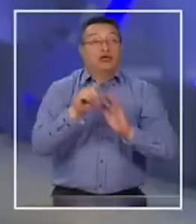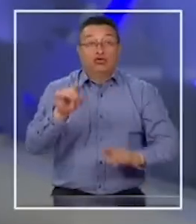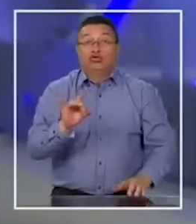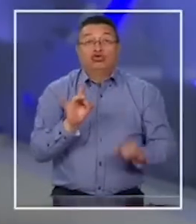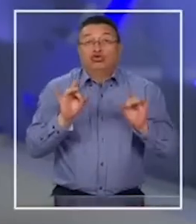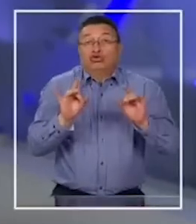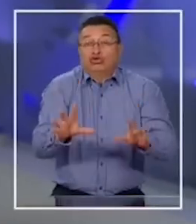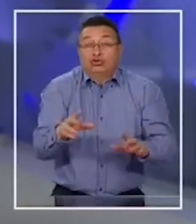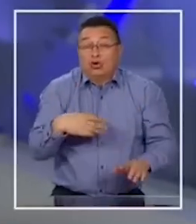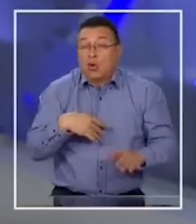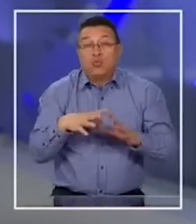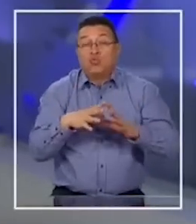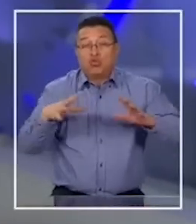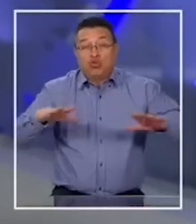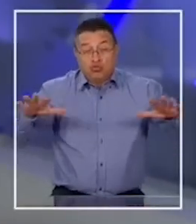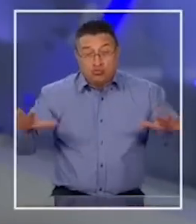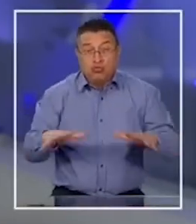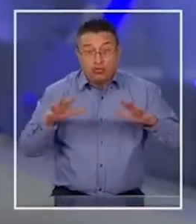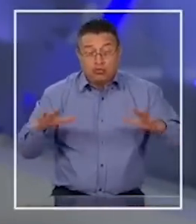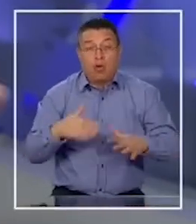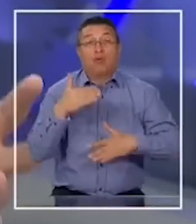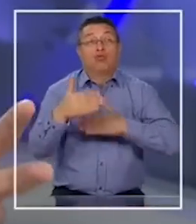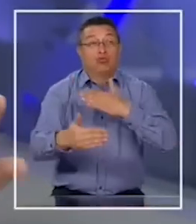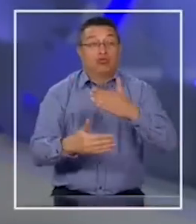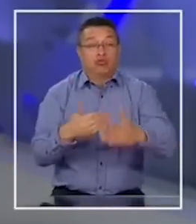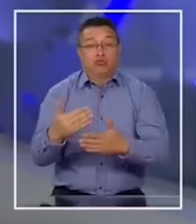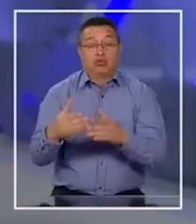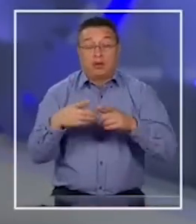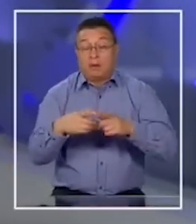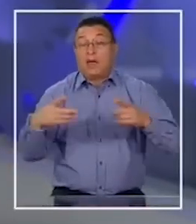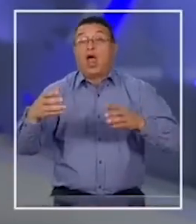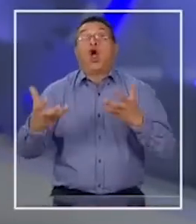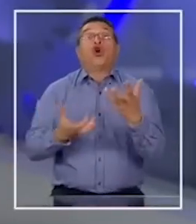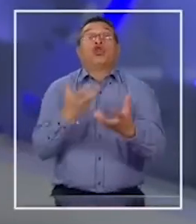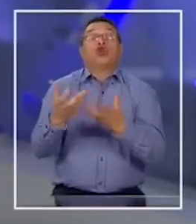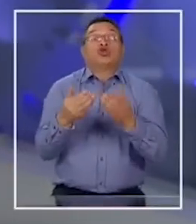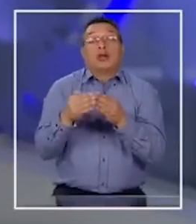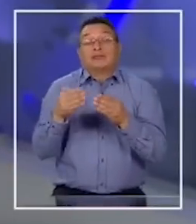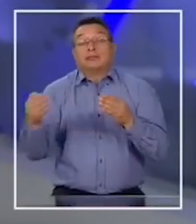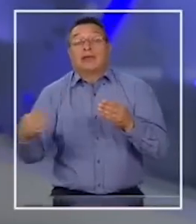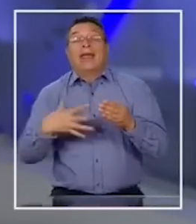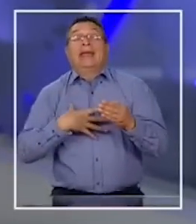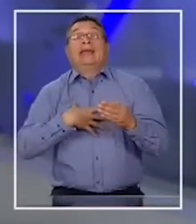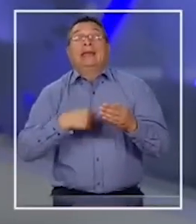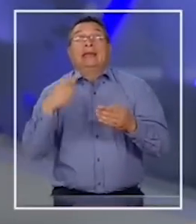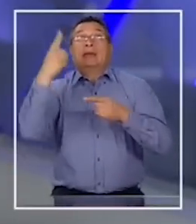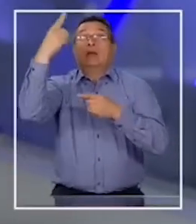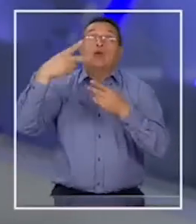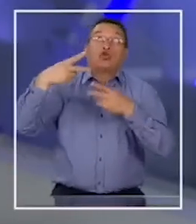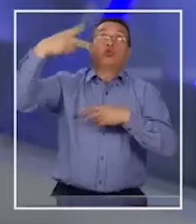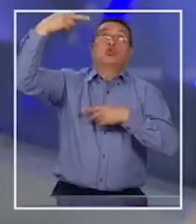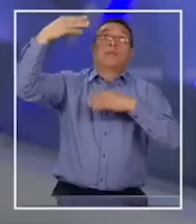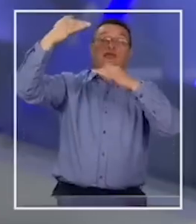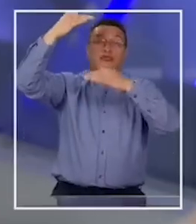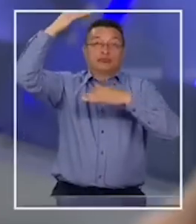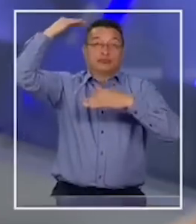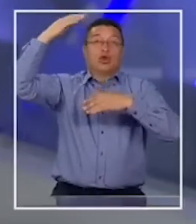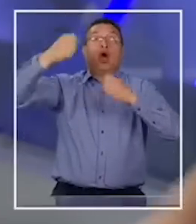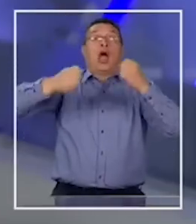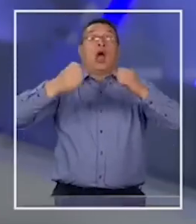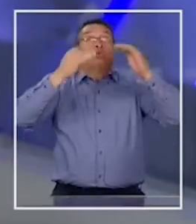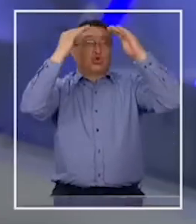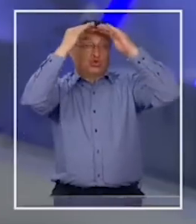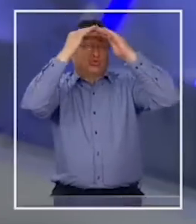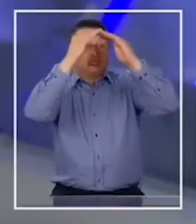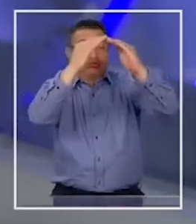realidad del pueblo chileno que con mucho con mucho esfuerzo progresado y son ampliación la cocina el dormitorio para la hija que está teniendo una guagüita o el cobertizo para